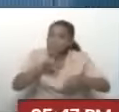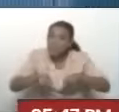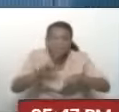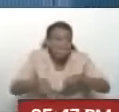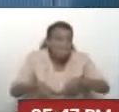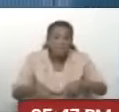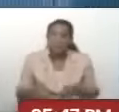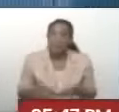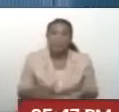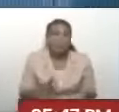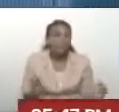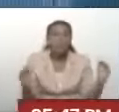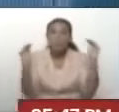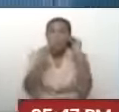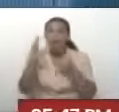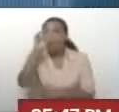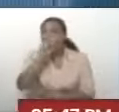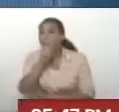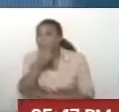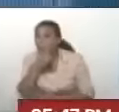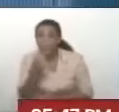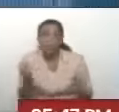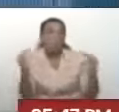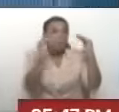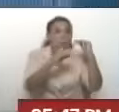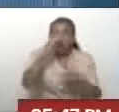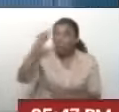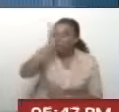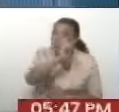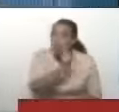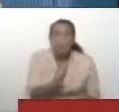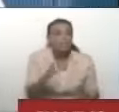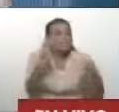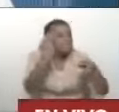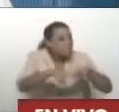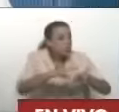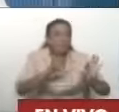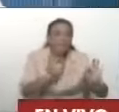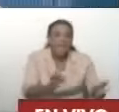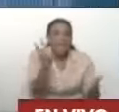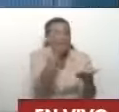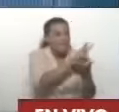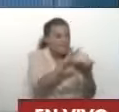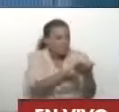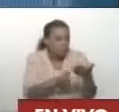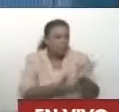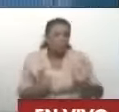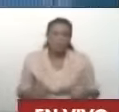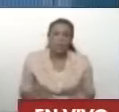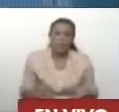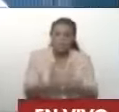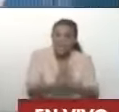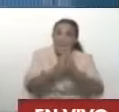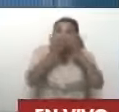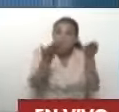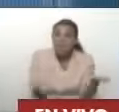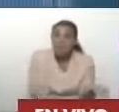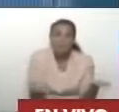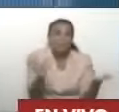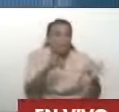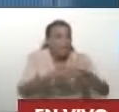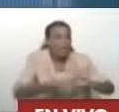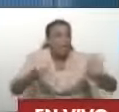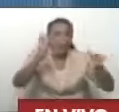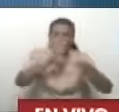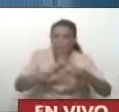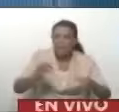debe practicar ejercicio, el niño tiene que practicar la lectura a través, pues, de sus cuentos, cómo